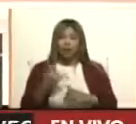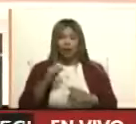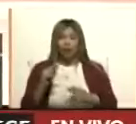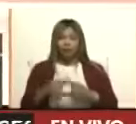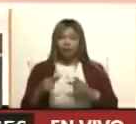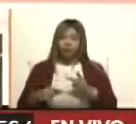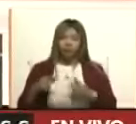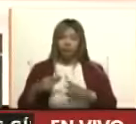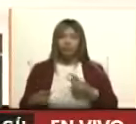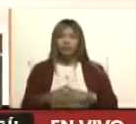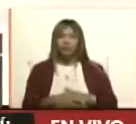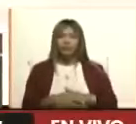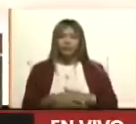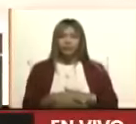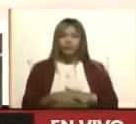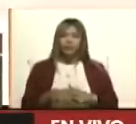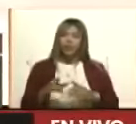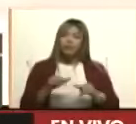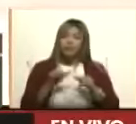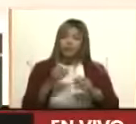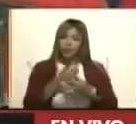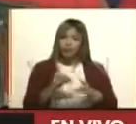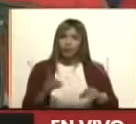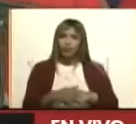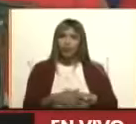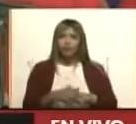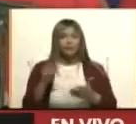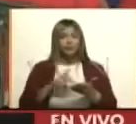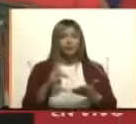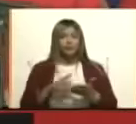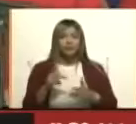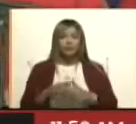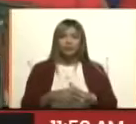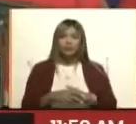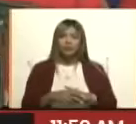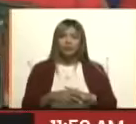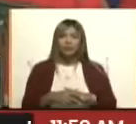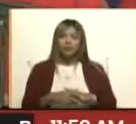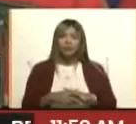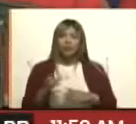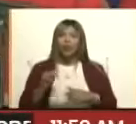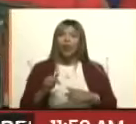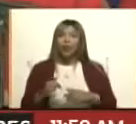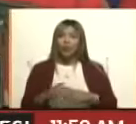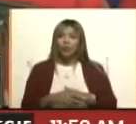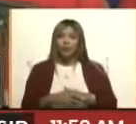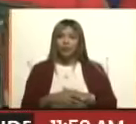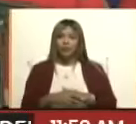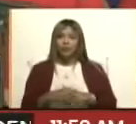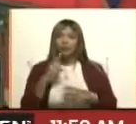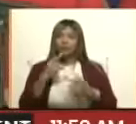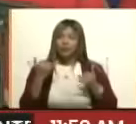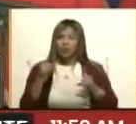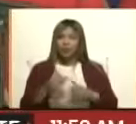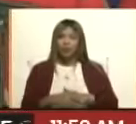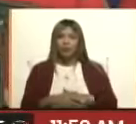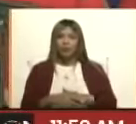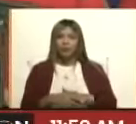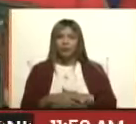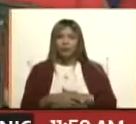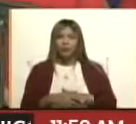entre otros, esa democracia participativa y protagónica que hoy estamos celebrando.